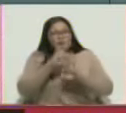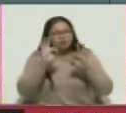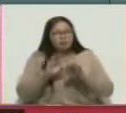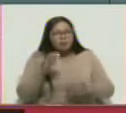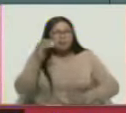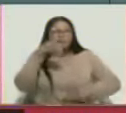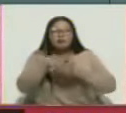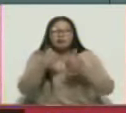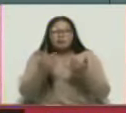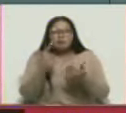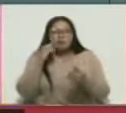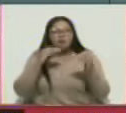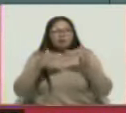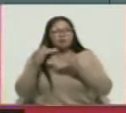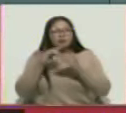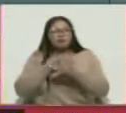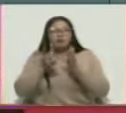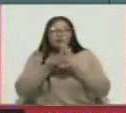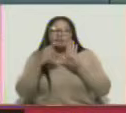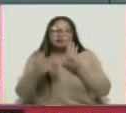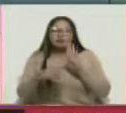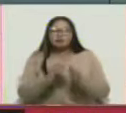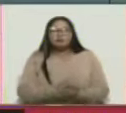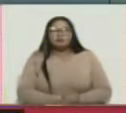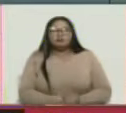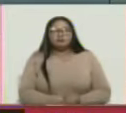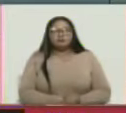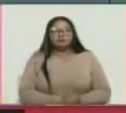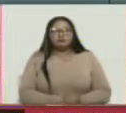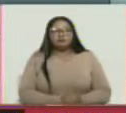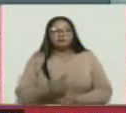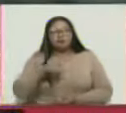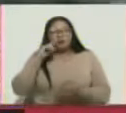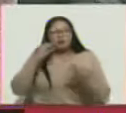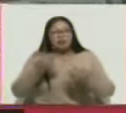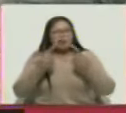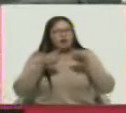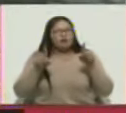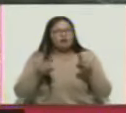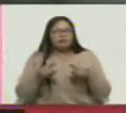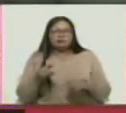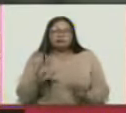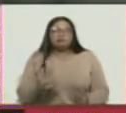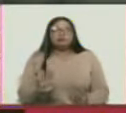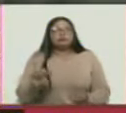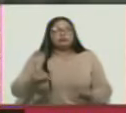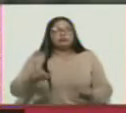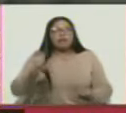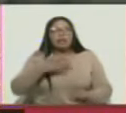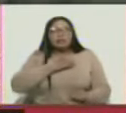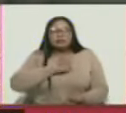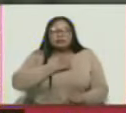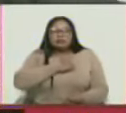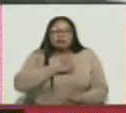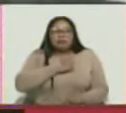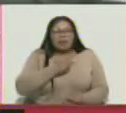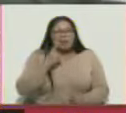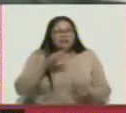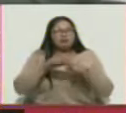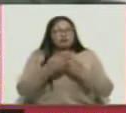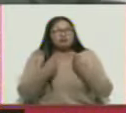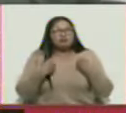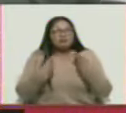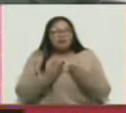acción ajustada a derecho y cuando la realidad es otra, ¿no? No, lamentablemente es así. La narrativa, sí.